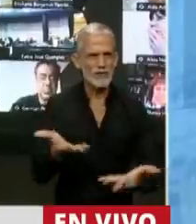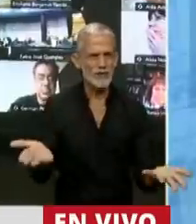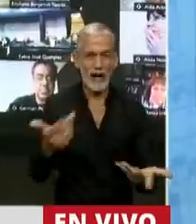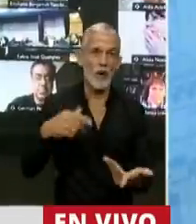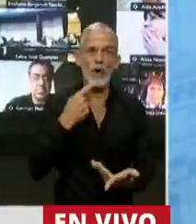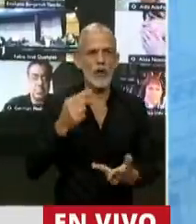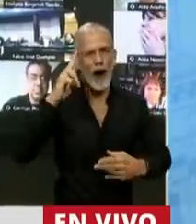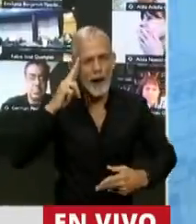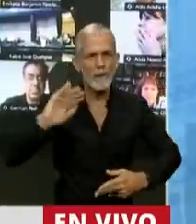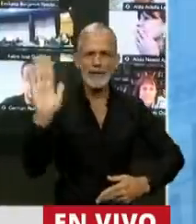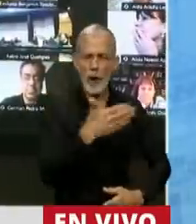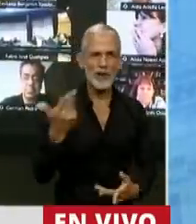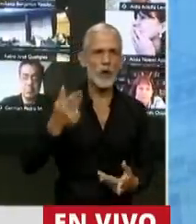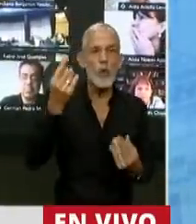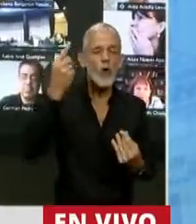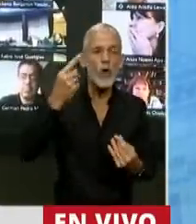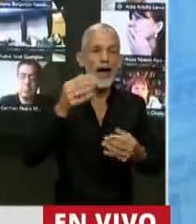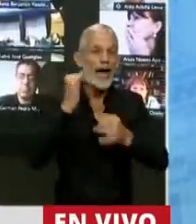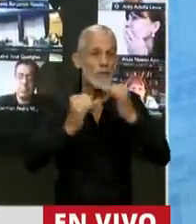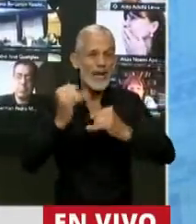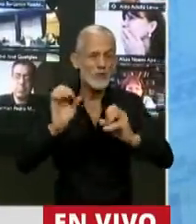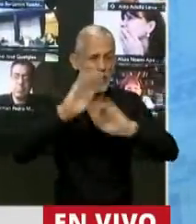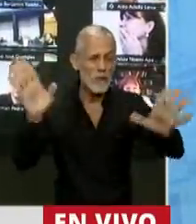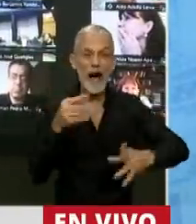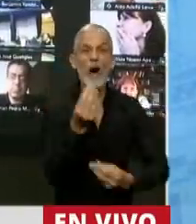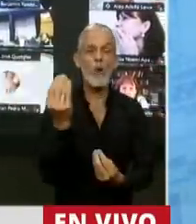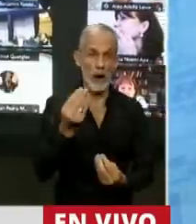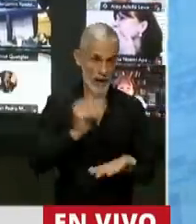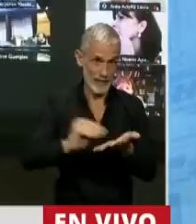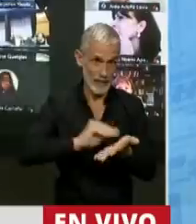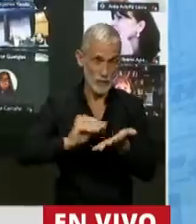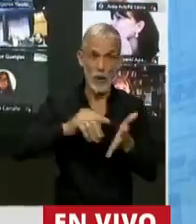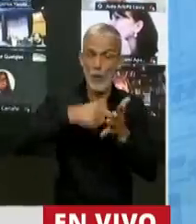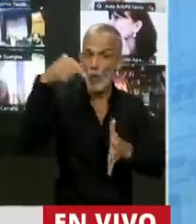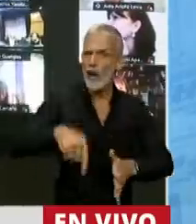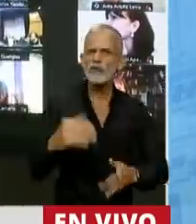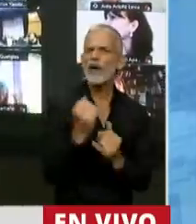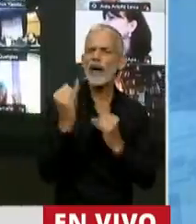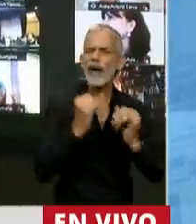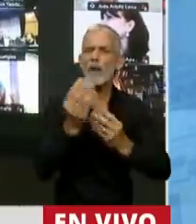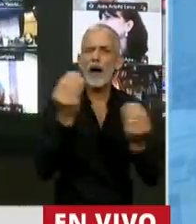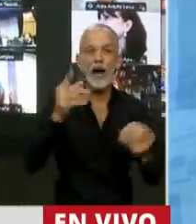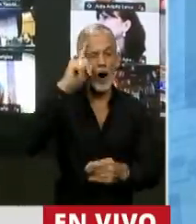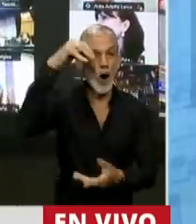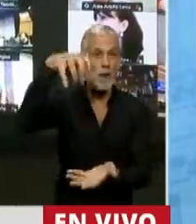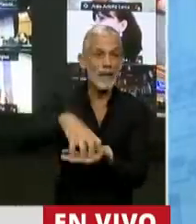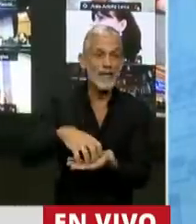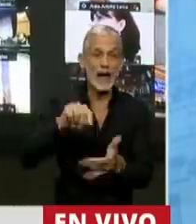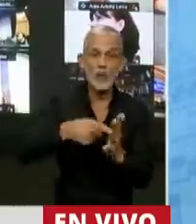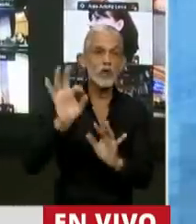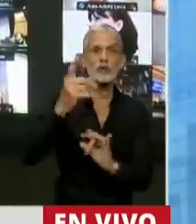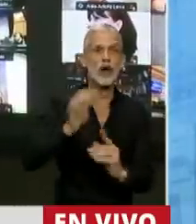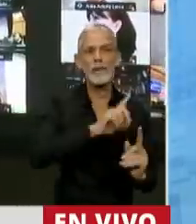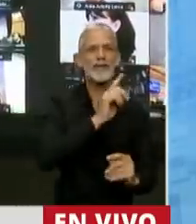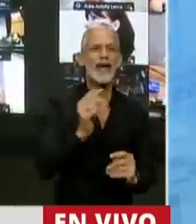que somos todos federales y uno de los argumentos de uno de los diputados de la ciudad de Buenos Aires sea que en los hospitales porteños solo se